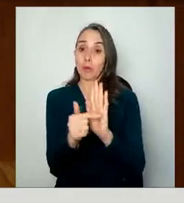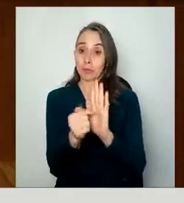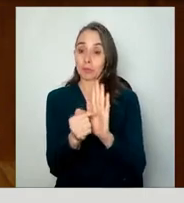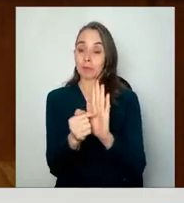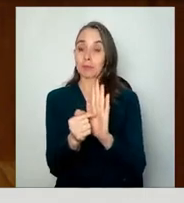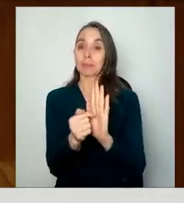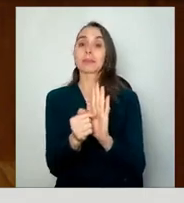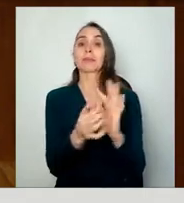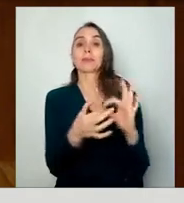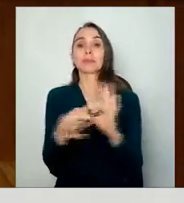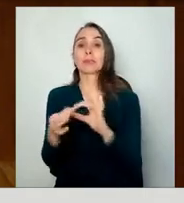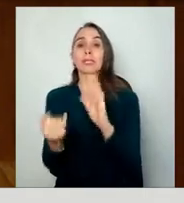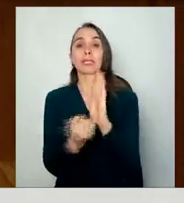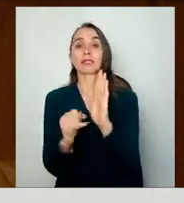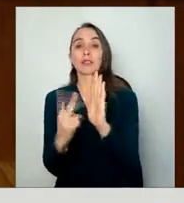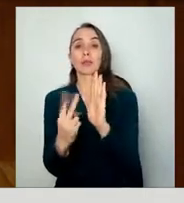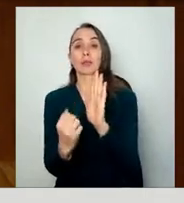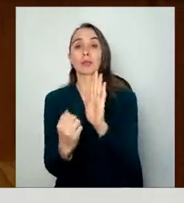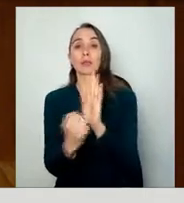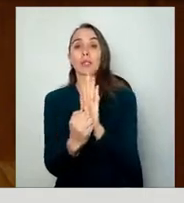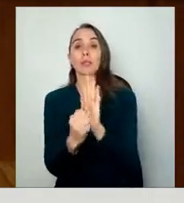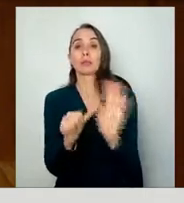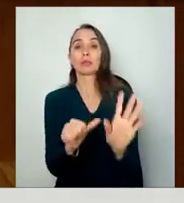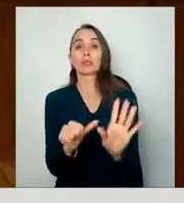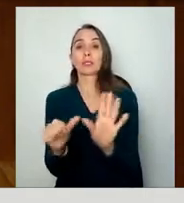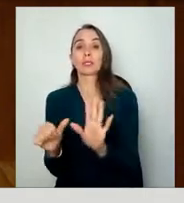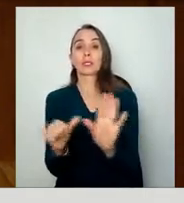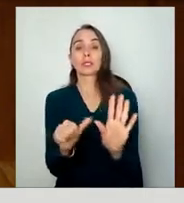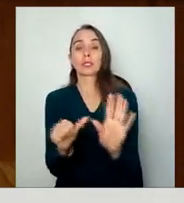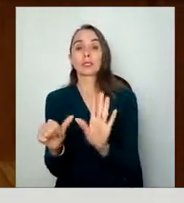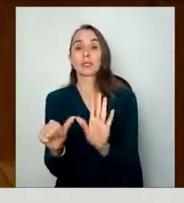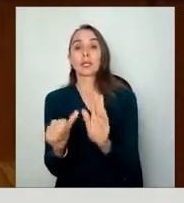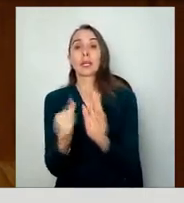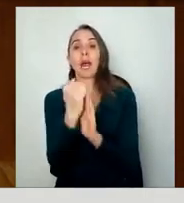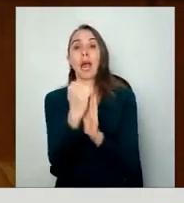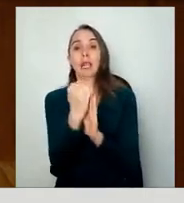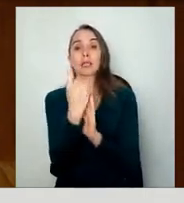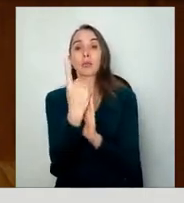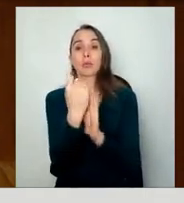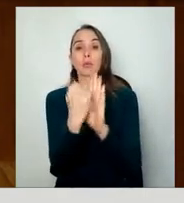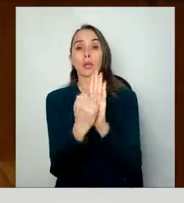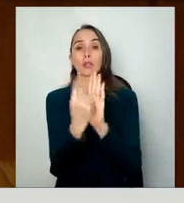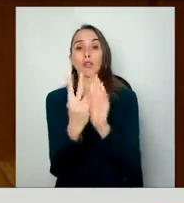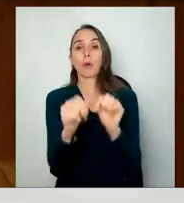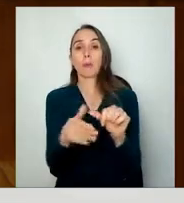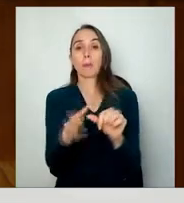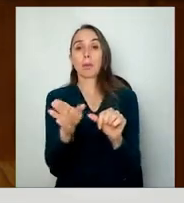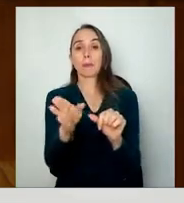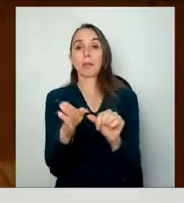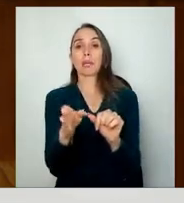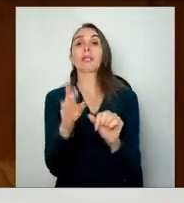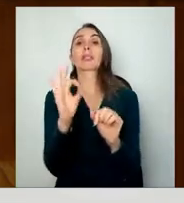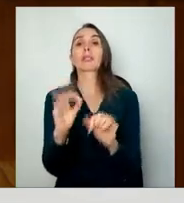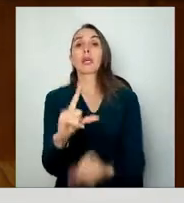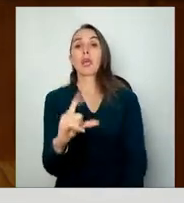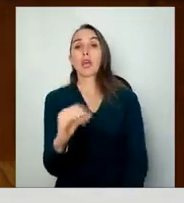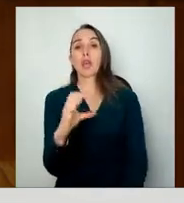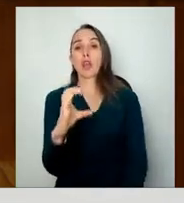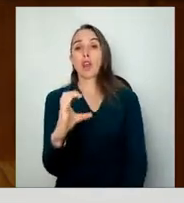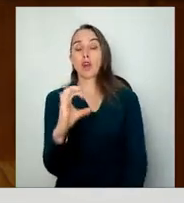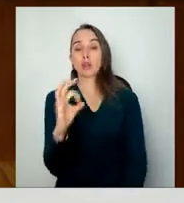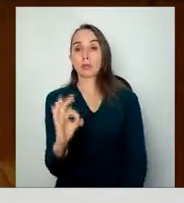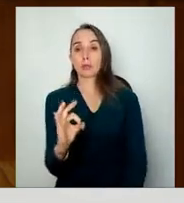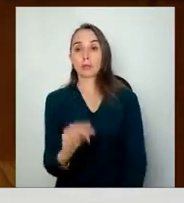inciso segundo del artículo 66 los artículos uno y dos permanentes tienen el rango de Ley Orgánica constitucional